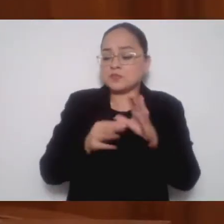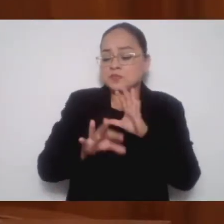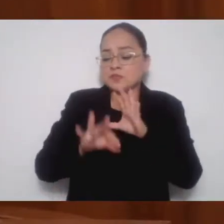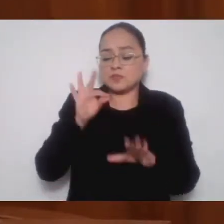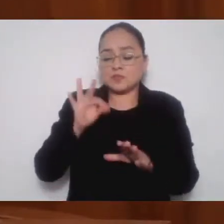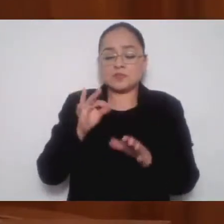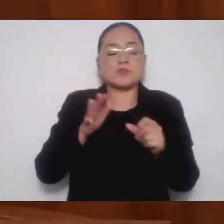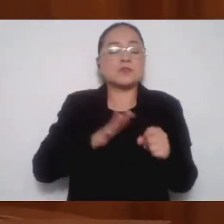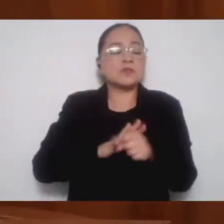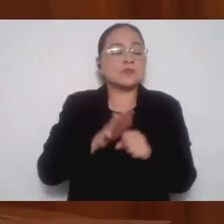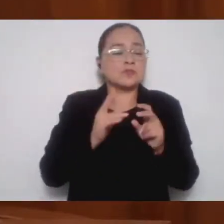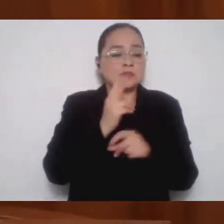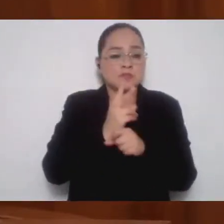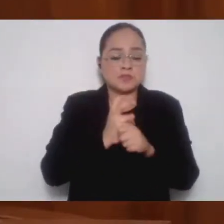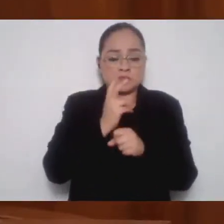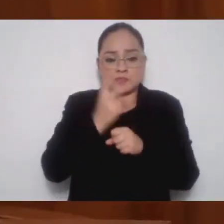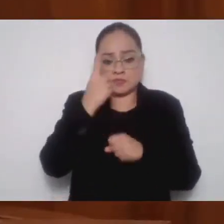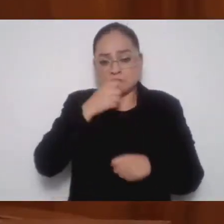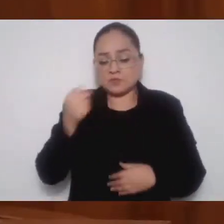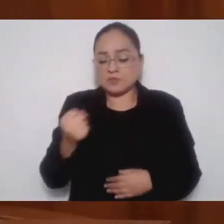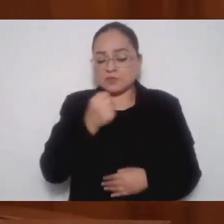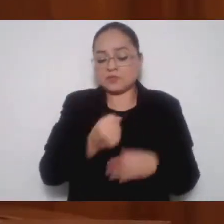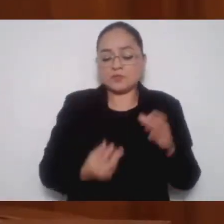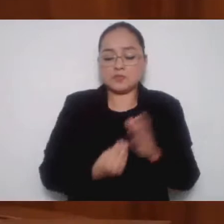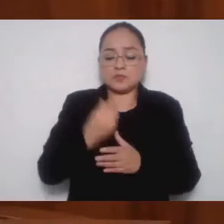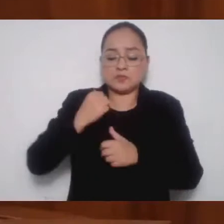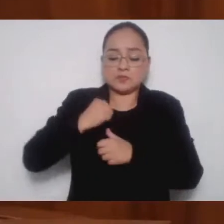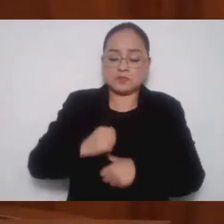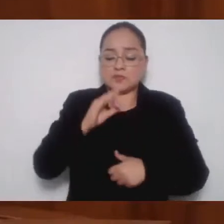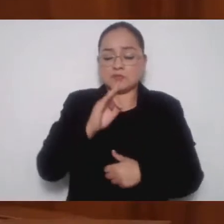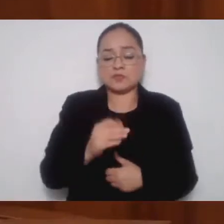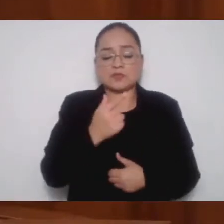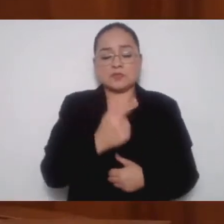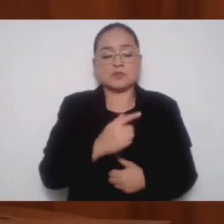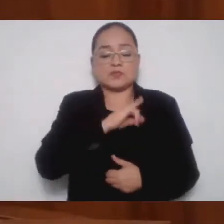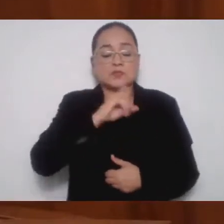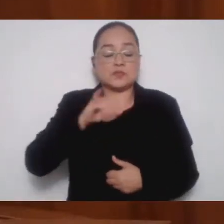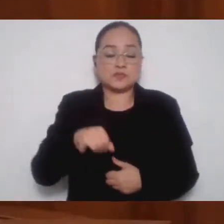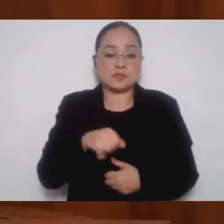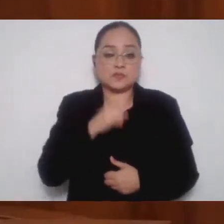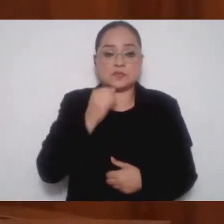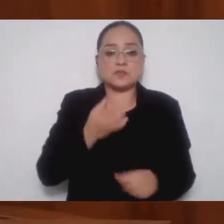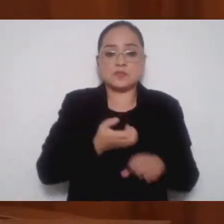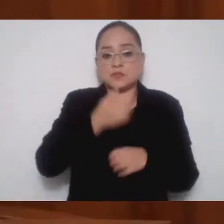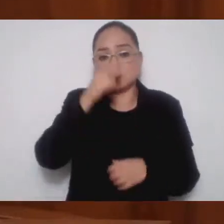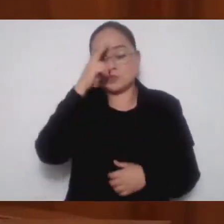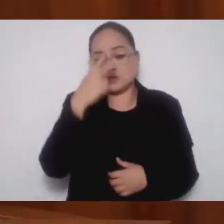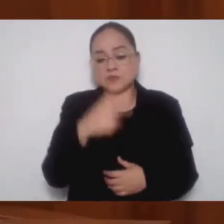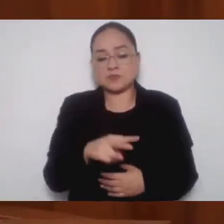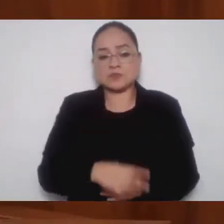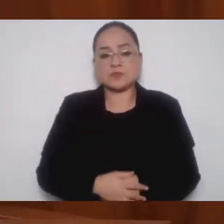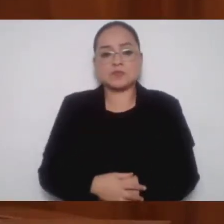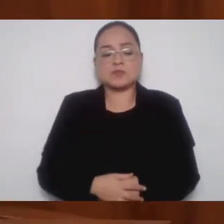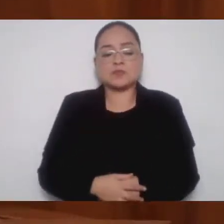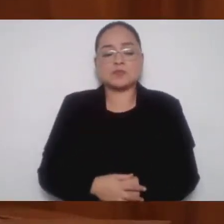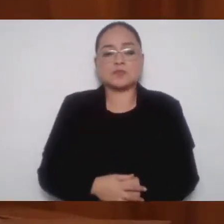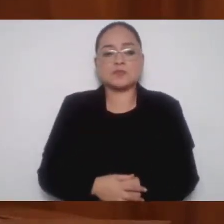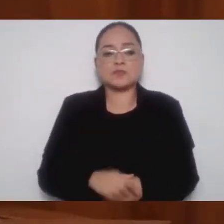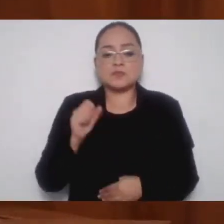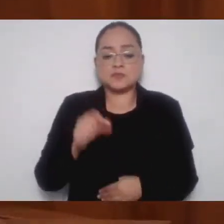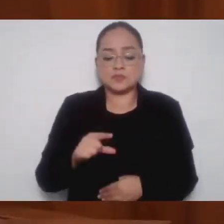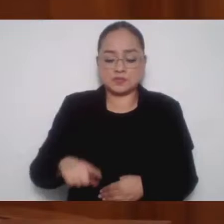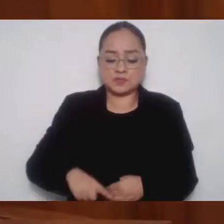la convocatoria para designar a la o el fiscal general de justicia del Estado de México,